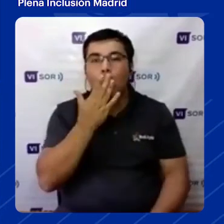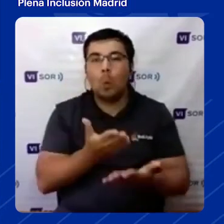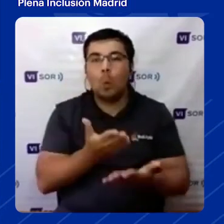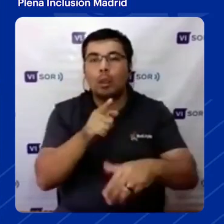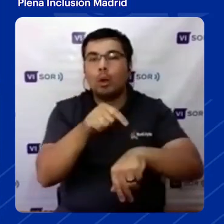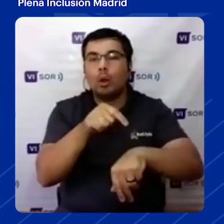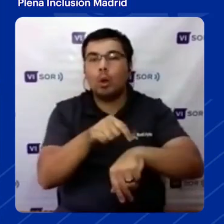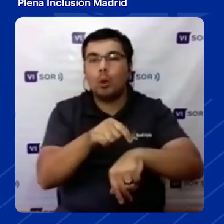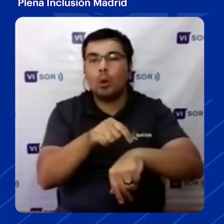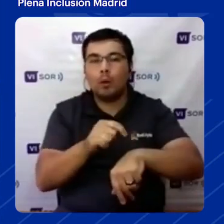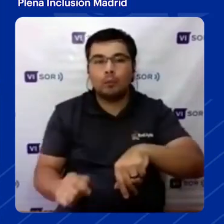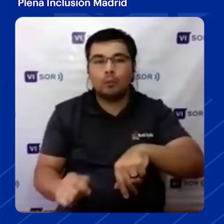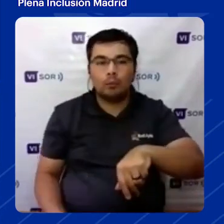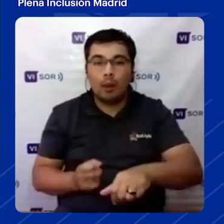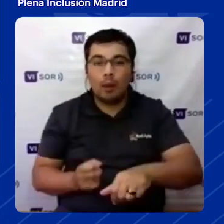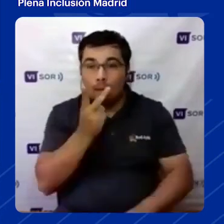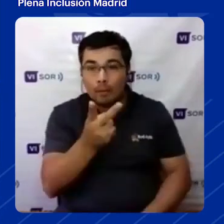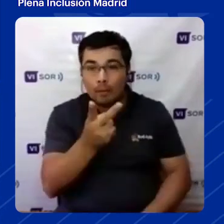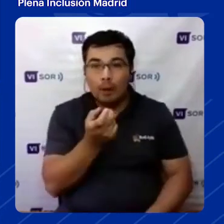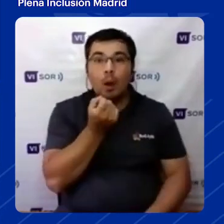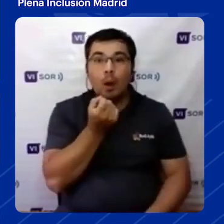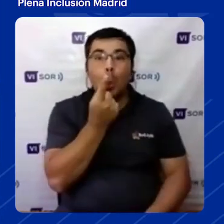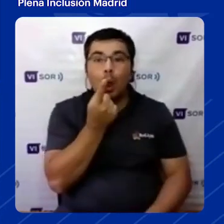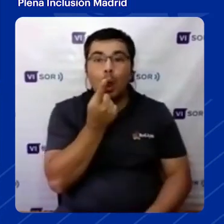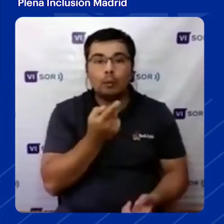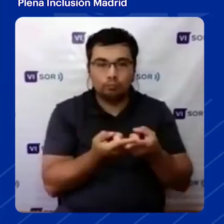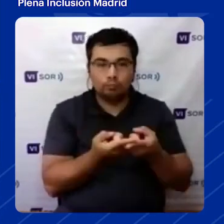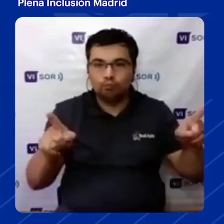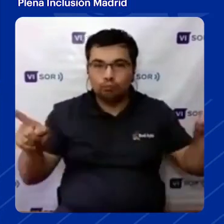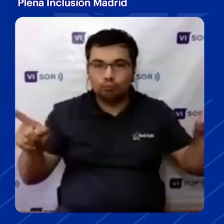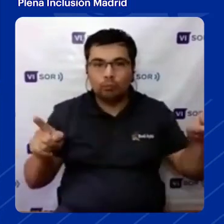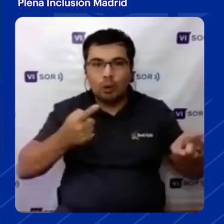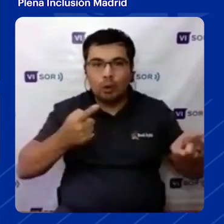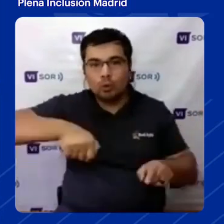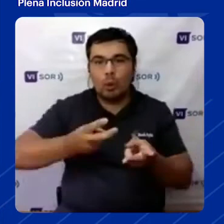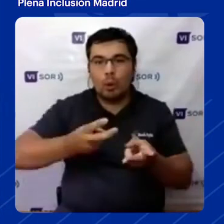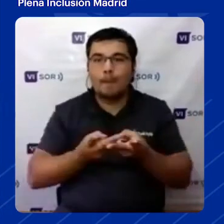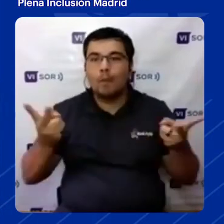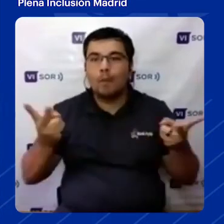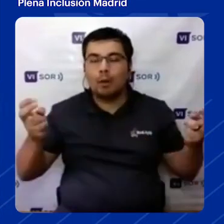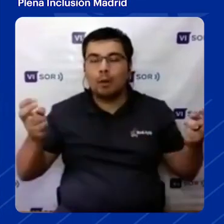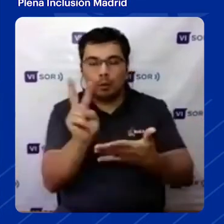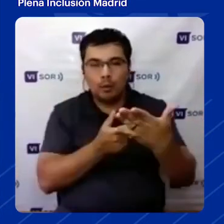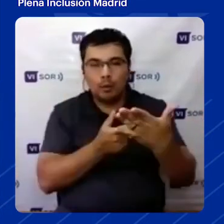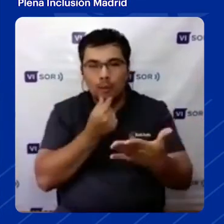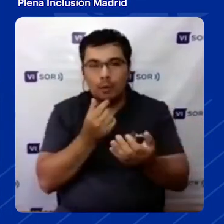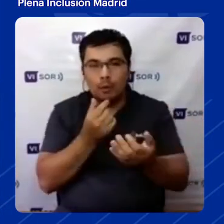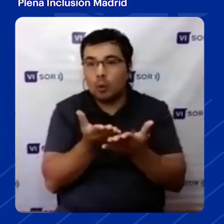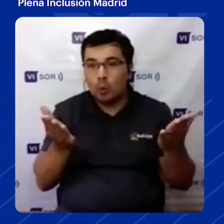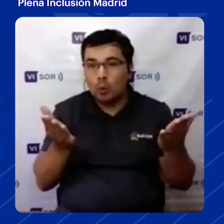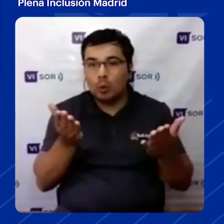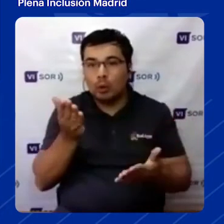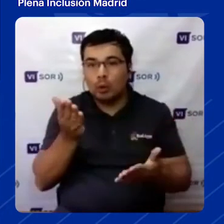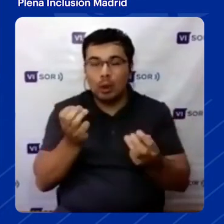de ver qué tipo de publicaciones hemos hecho en lectura fácil. Pues fíjense, si entran en nuestra página web,